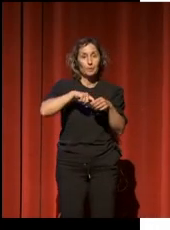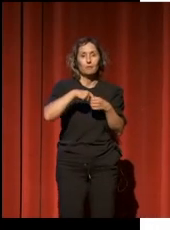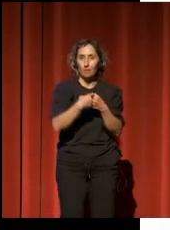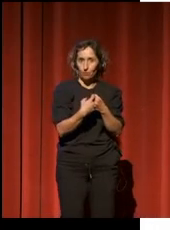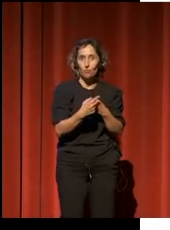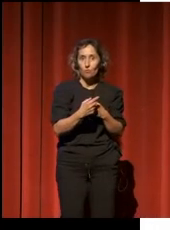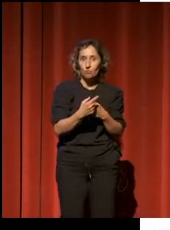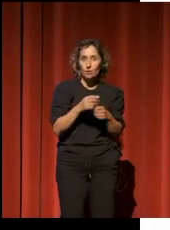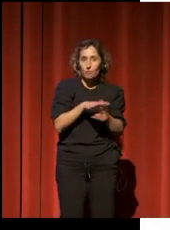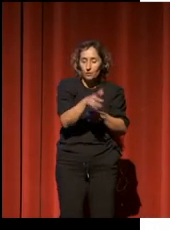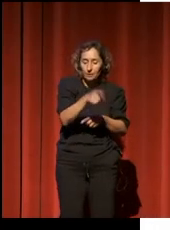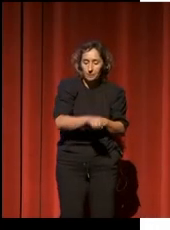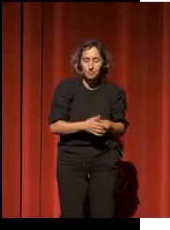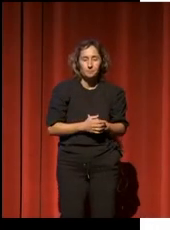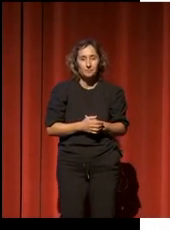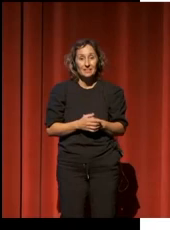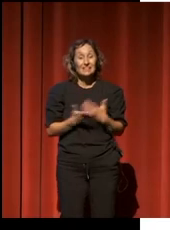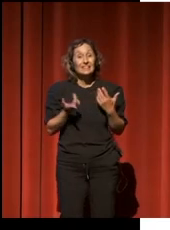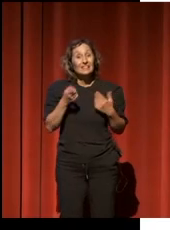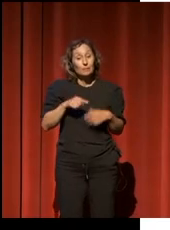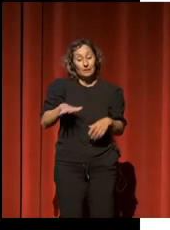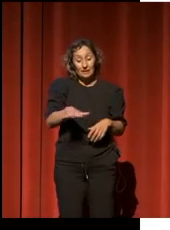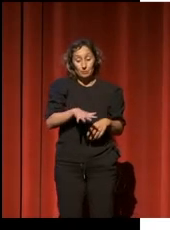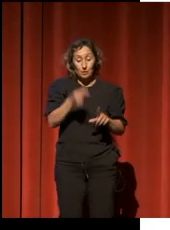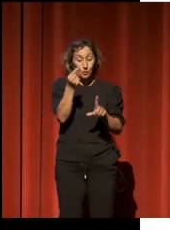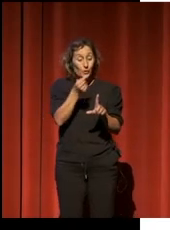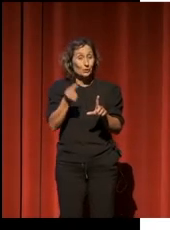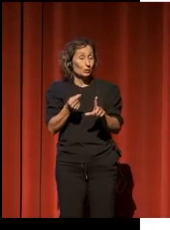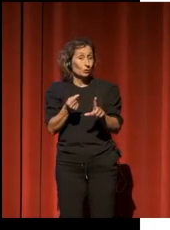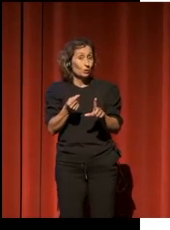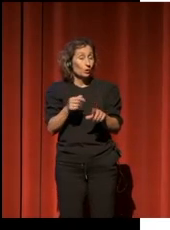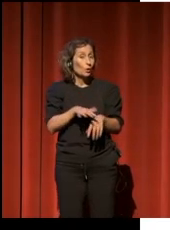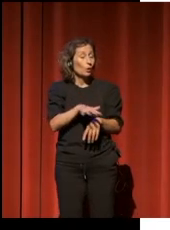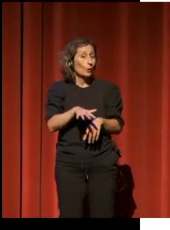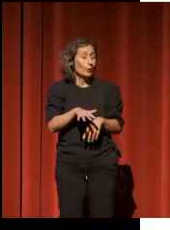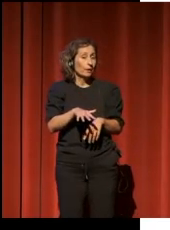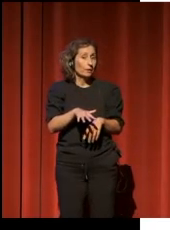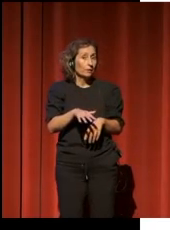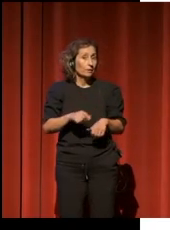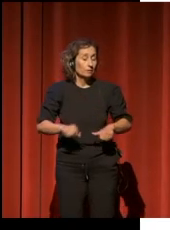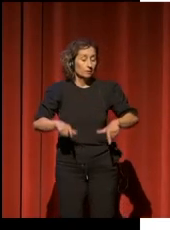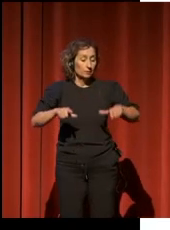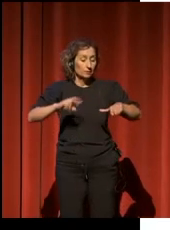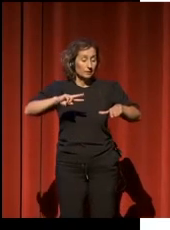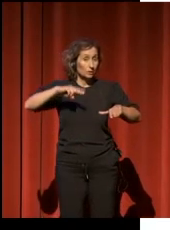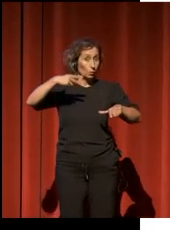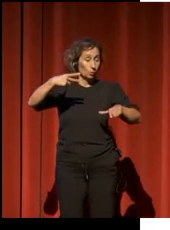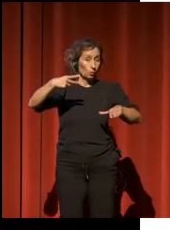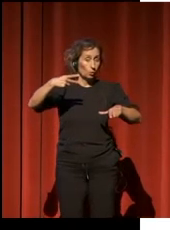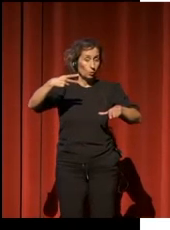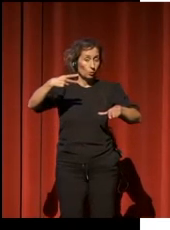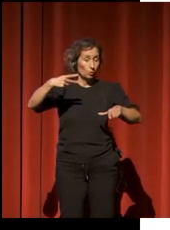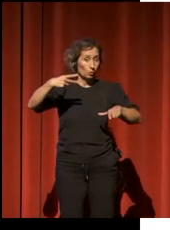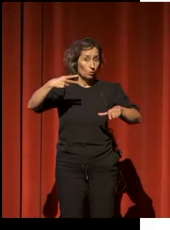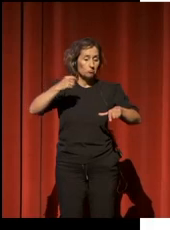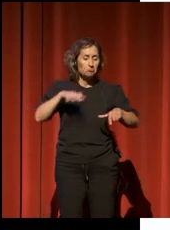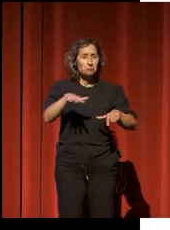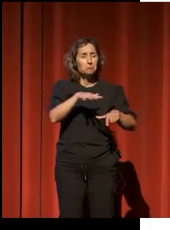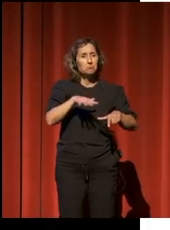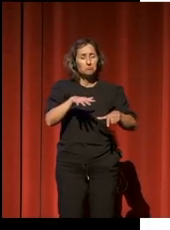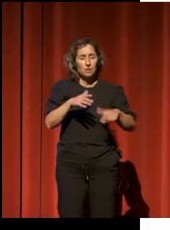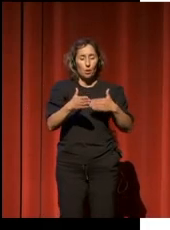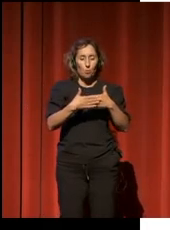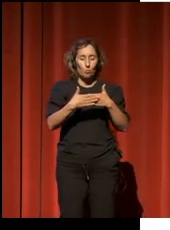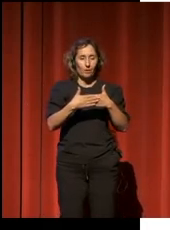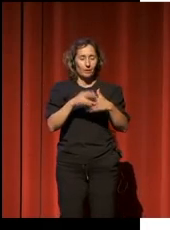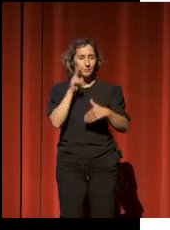ciudadana el diseño del espacio Dónde está el espacio está en el segundo piso de un equipamiento tiene un espacio amable en la puerta